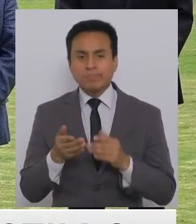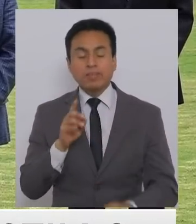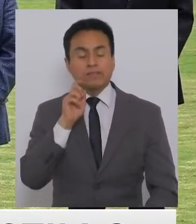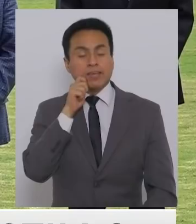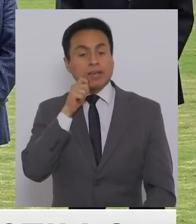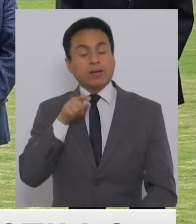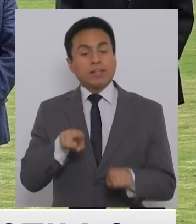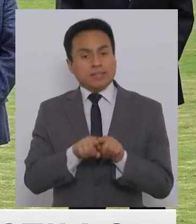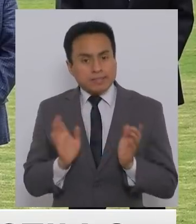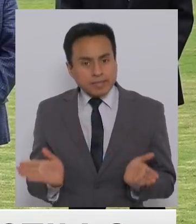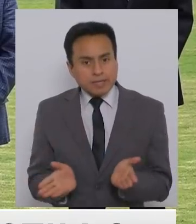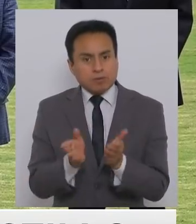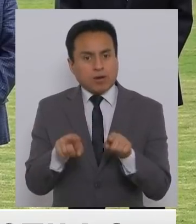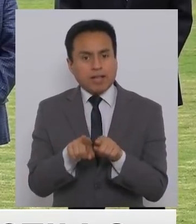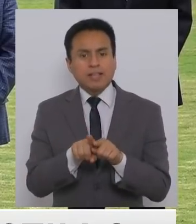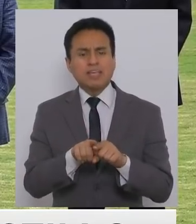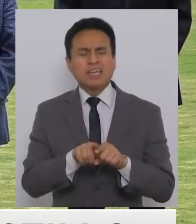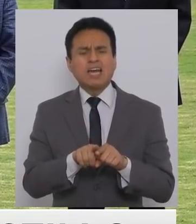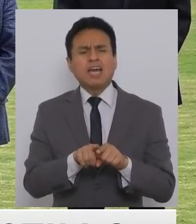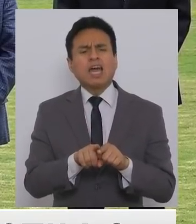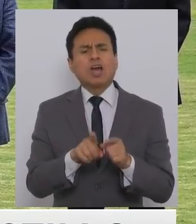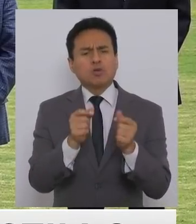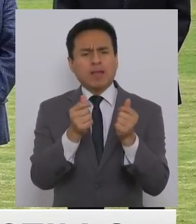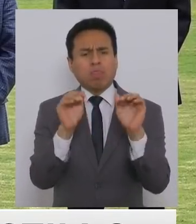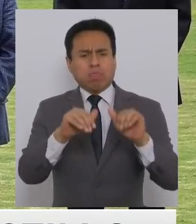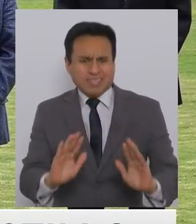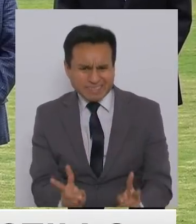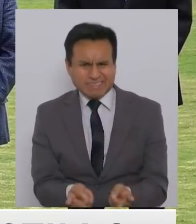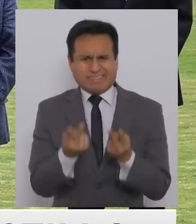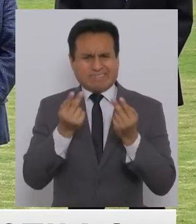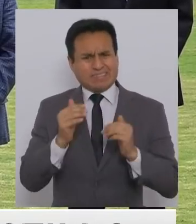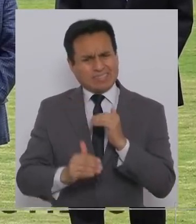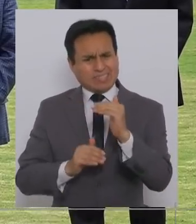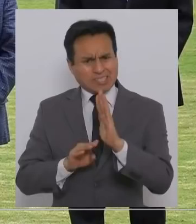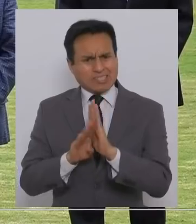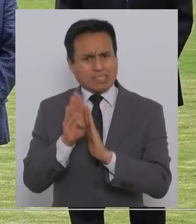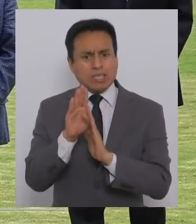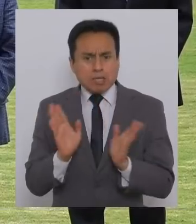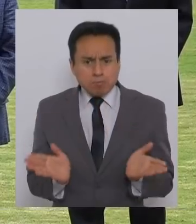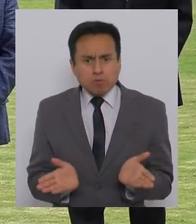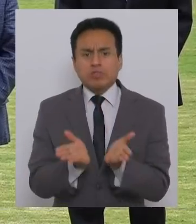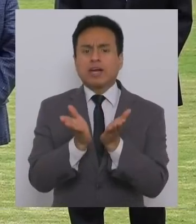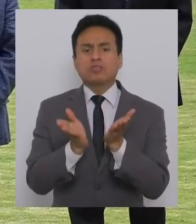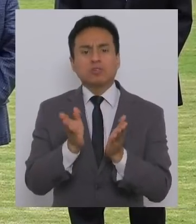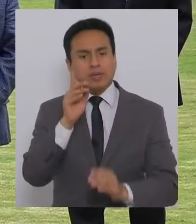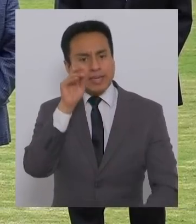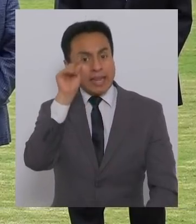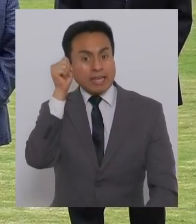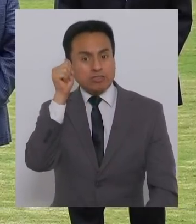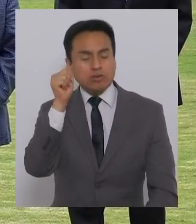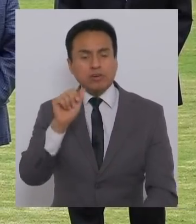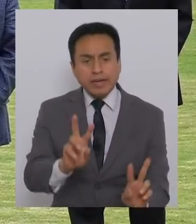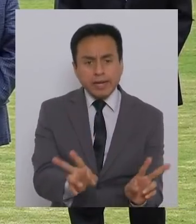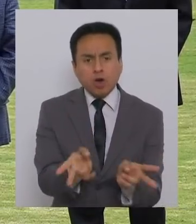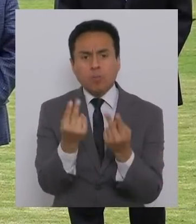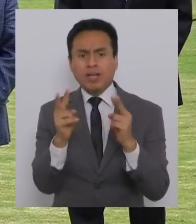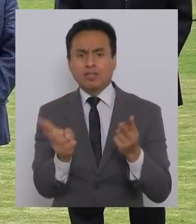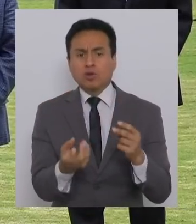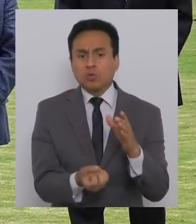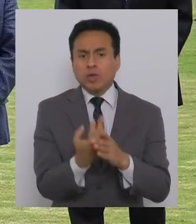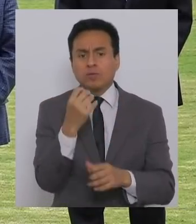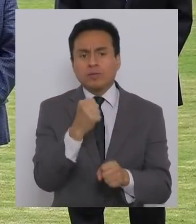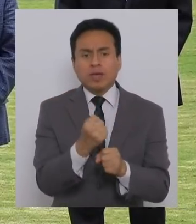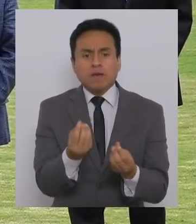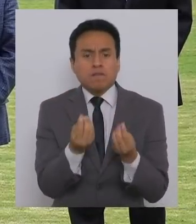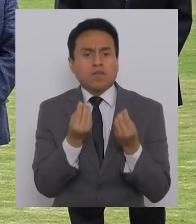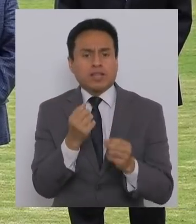seguir impulsando la recuperación de nuestra economía y seguir impulsando la creación y recuperación de nuevos y